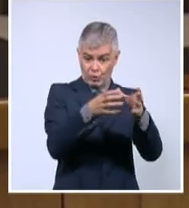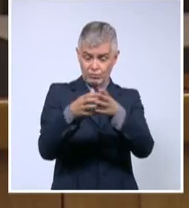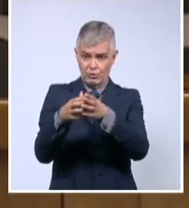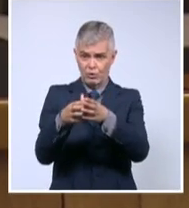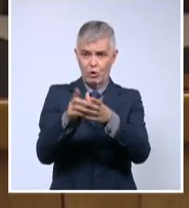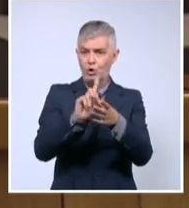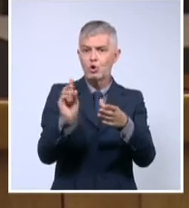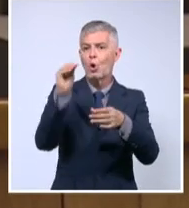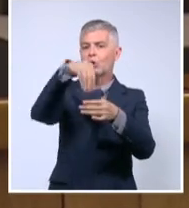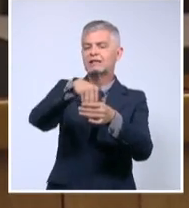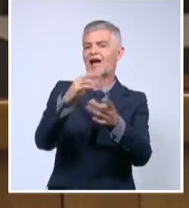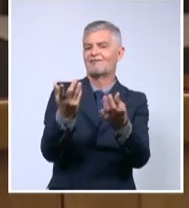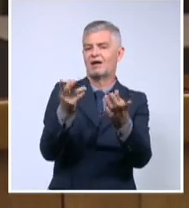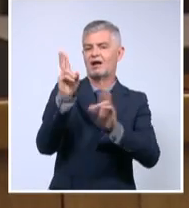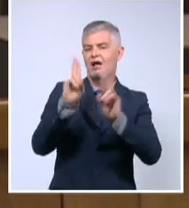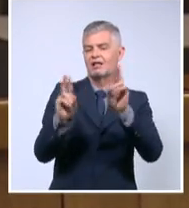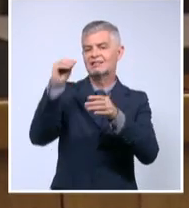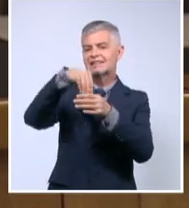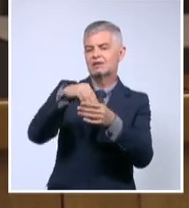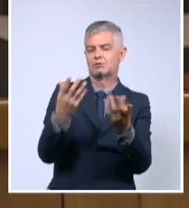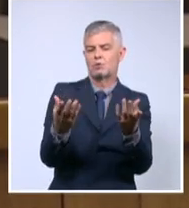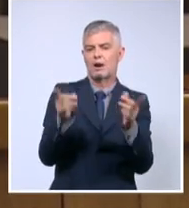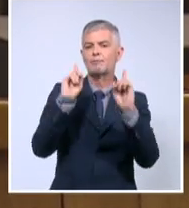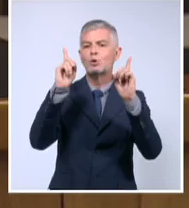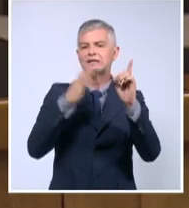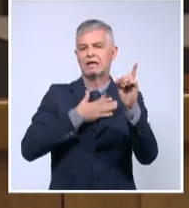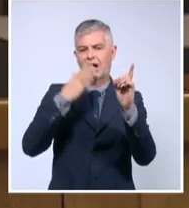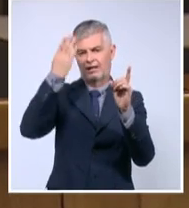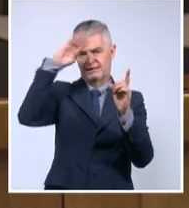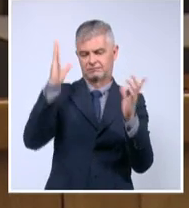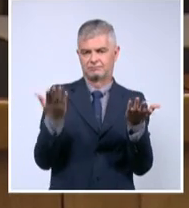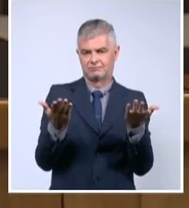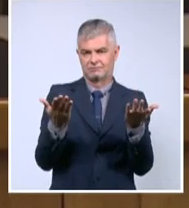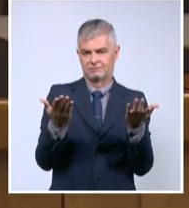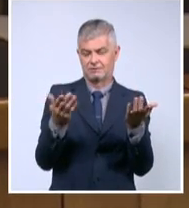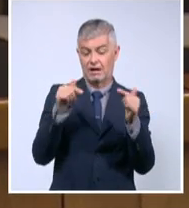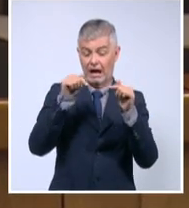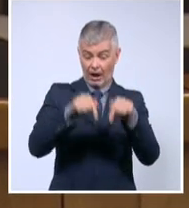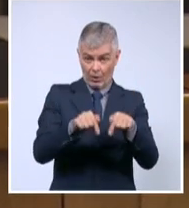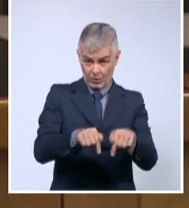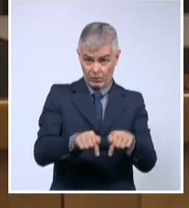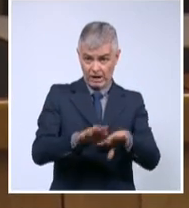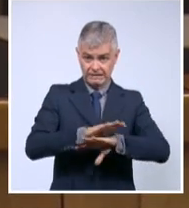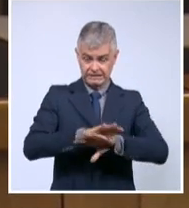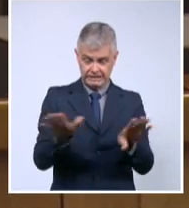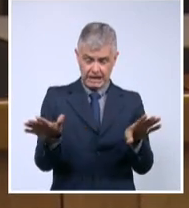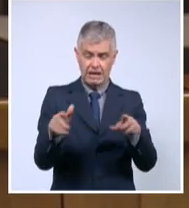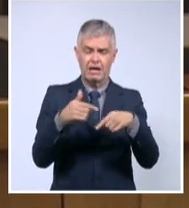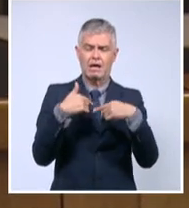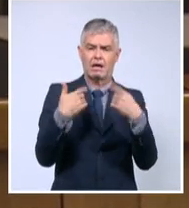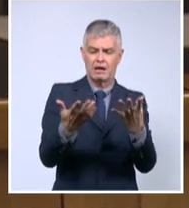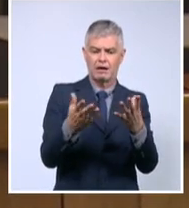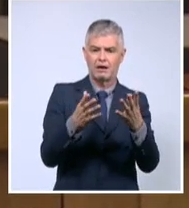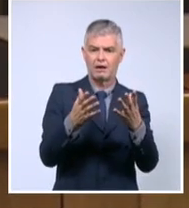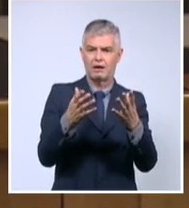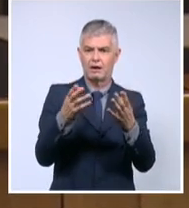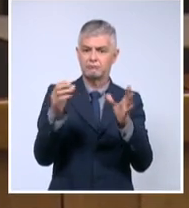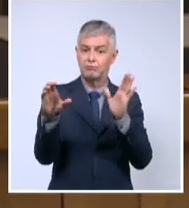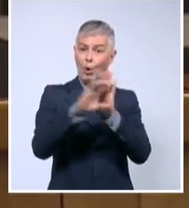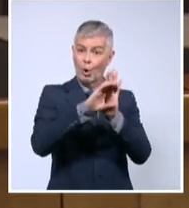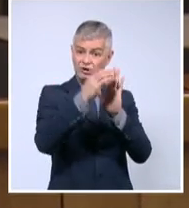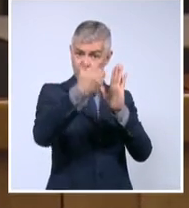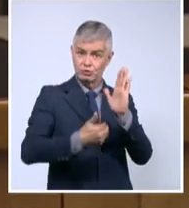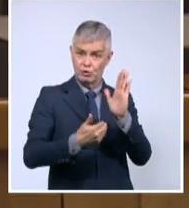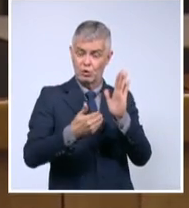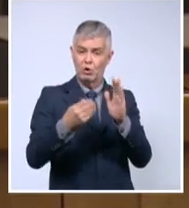nacional. En esta sesión, en cumplimiento de las disposiciones transitorias de la Constitución, se han aprobado dos